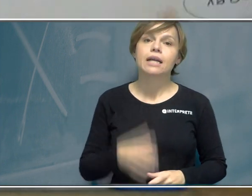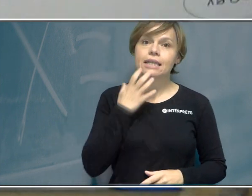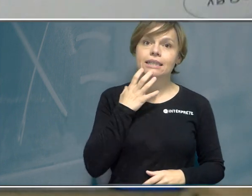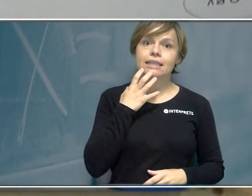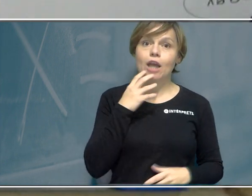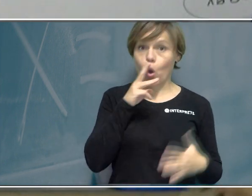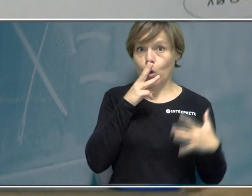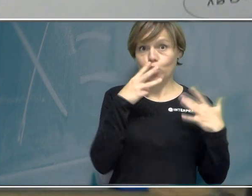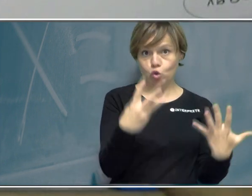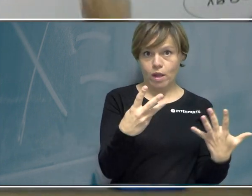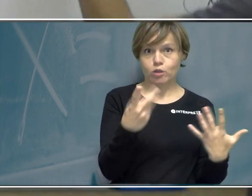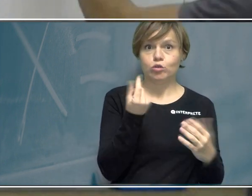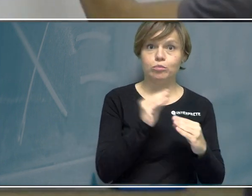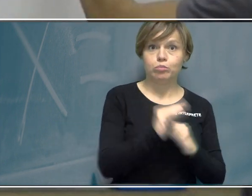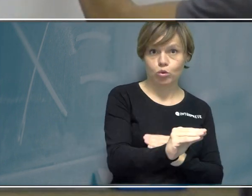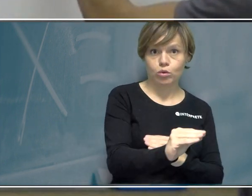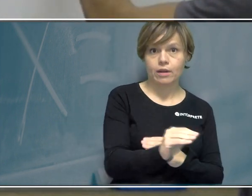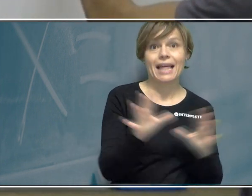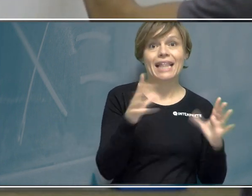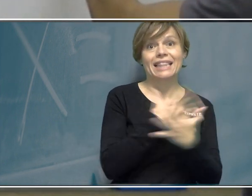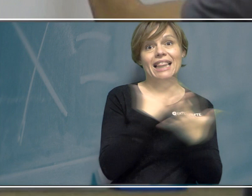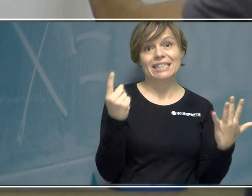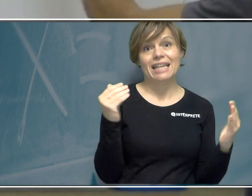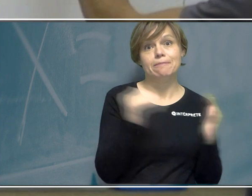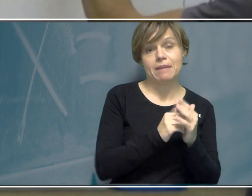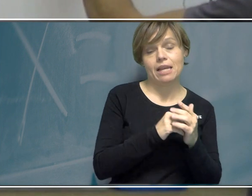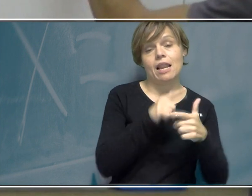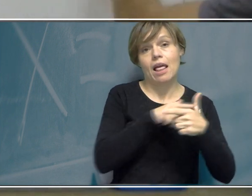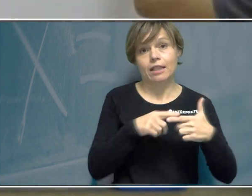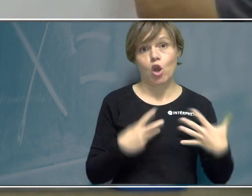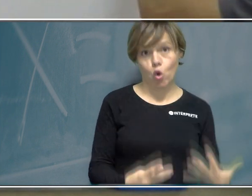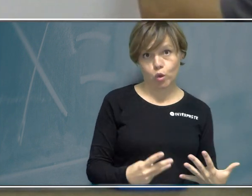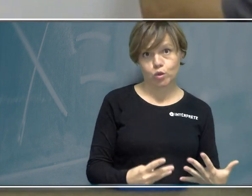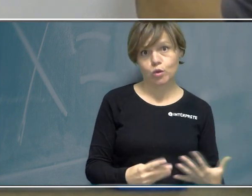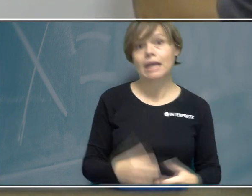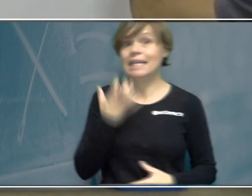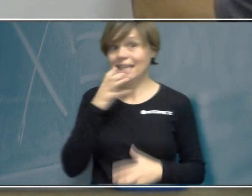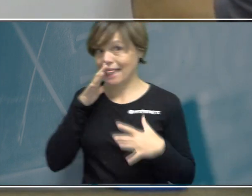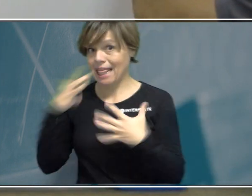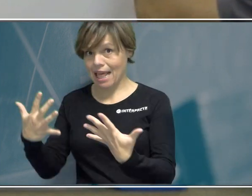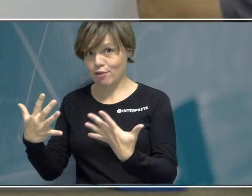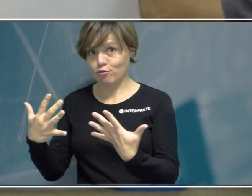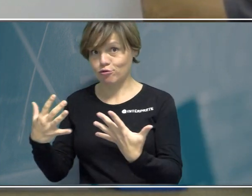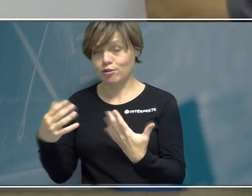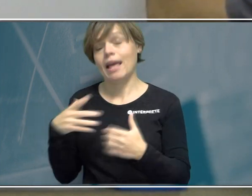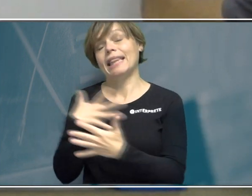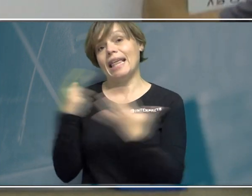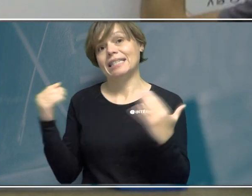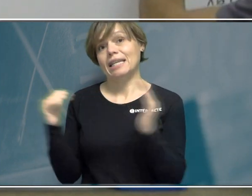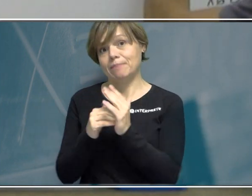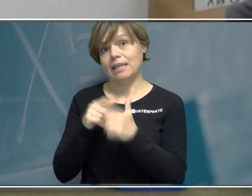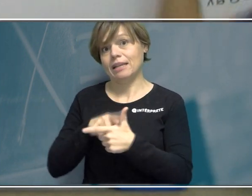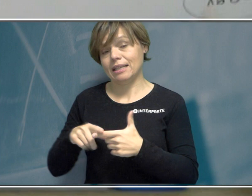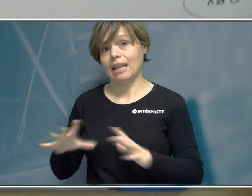Al que lleva 8 años en la empresa le tocará 16.000 partido entre 8 y al que lleva 10 le tocarán